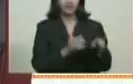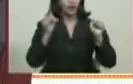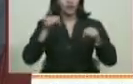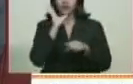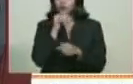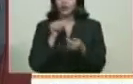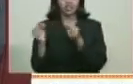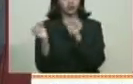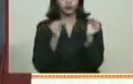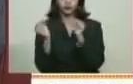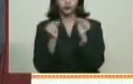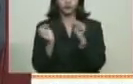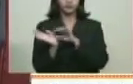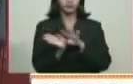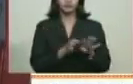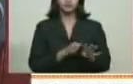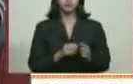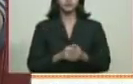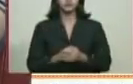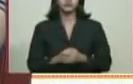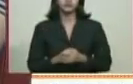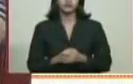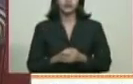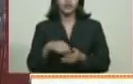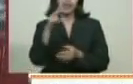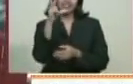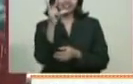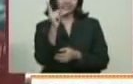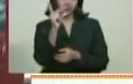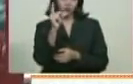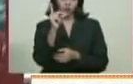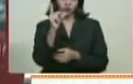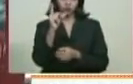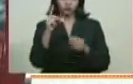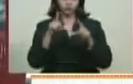discusión. Dentro de ese proceso. En segundo lugar, fíjate,